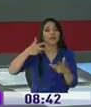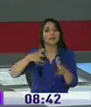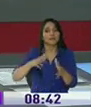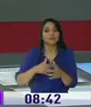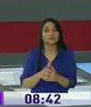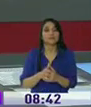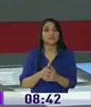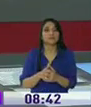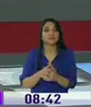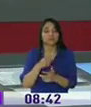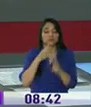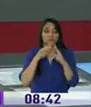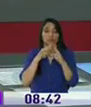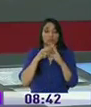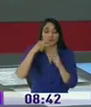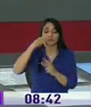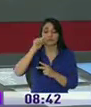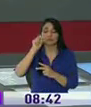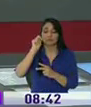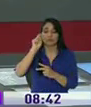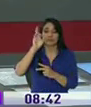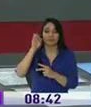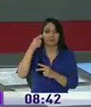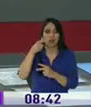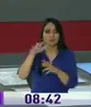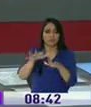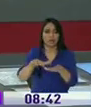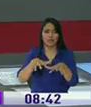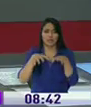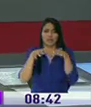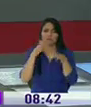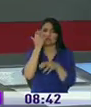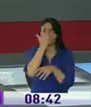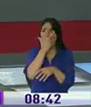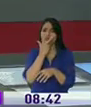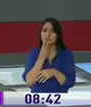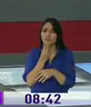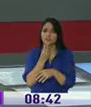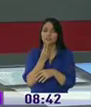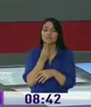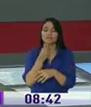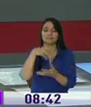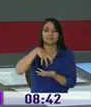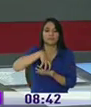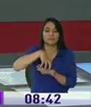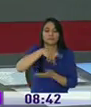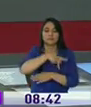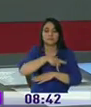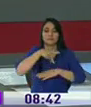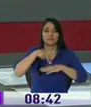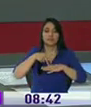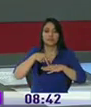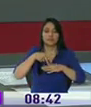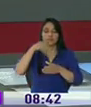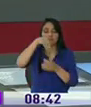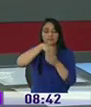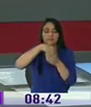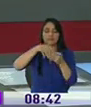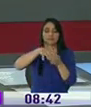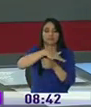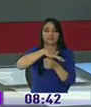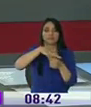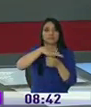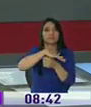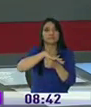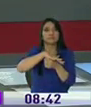Ustedes conocen Pintac, un sector realmente agrícola y muy bonito que tiene la provincia de Pichincha y que pertenece pues a